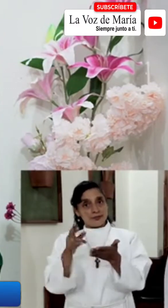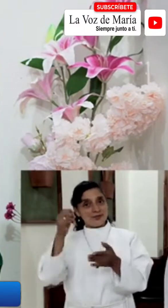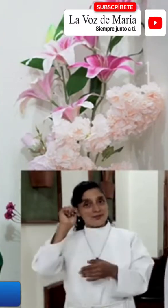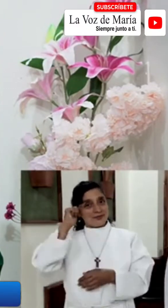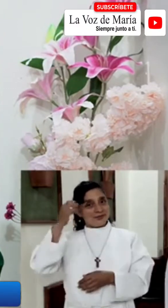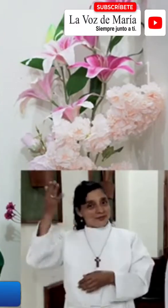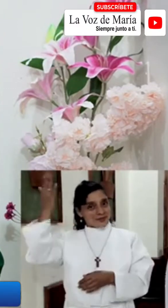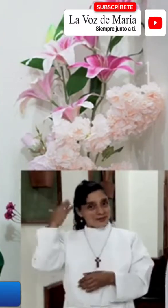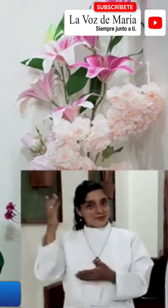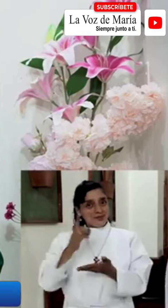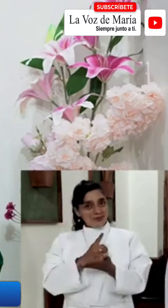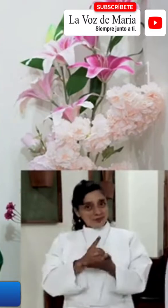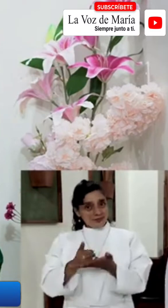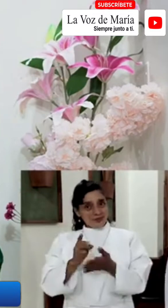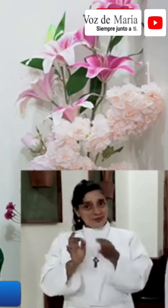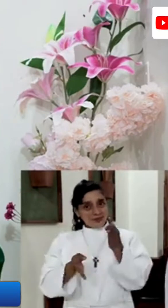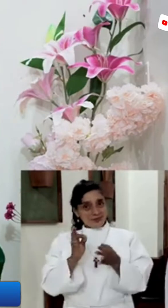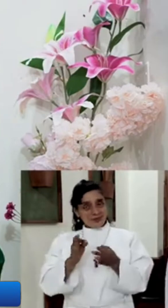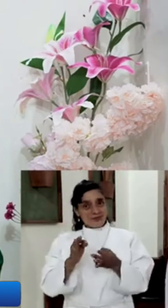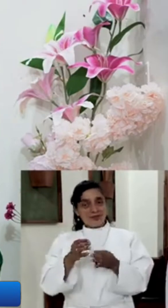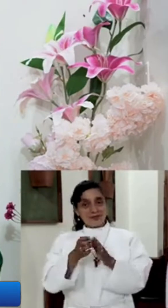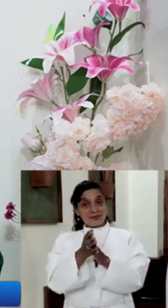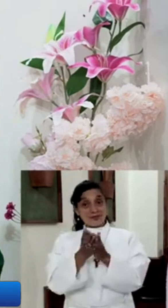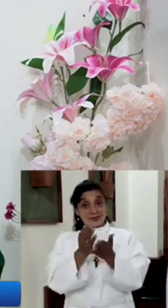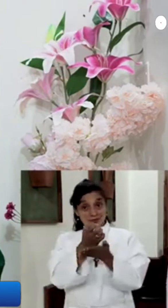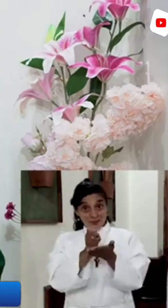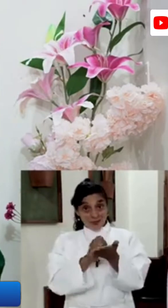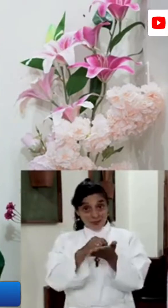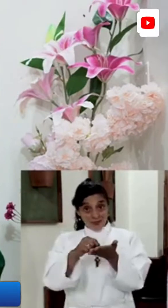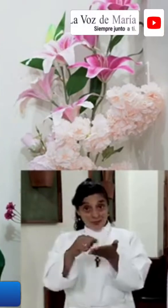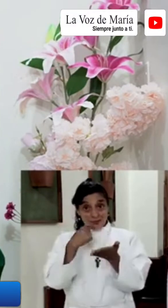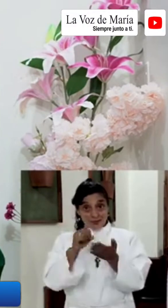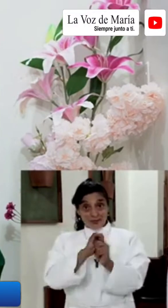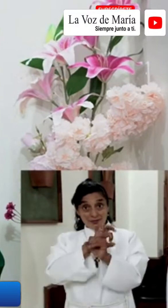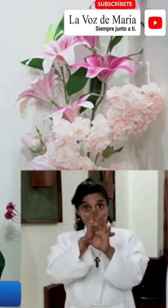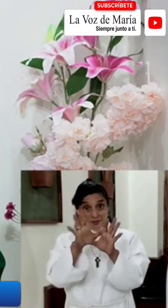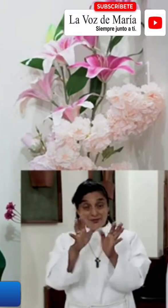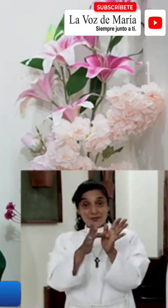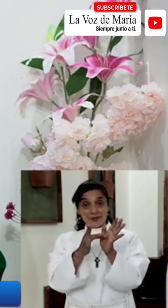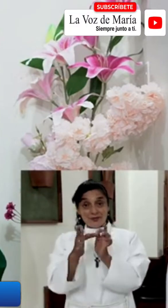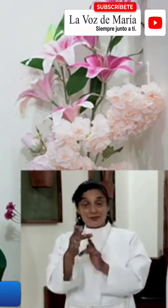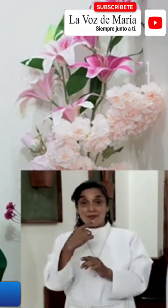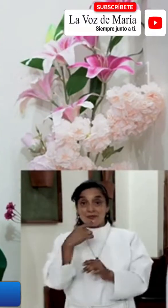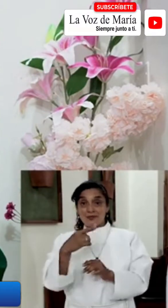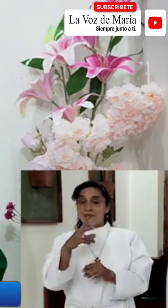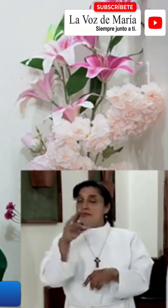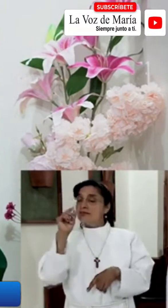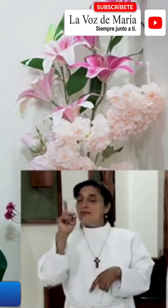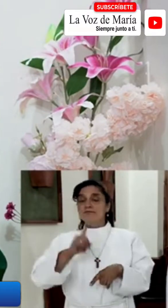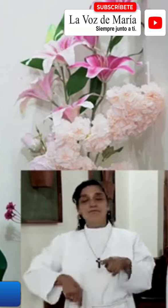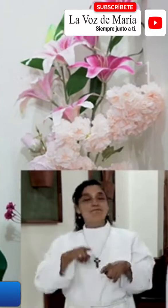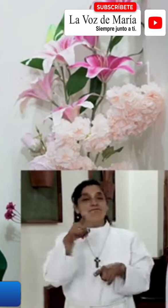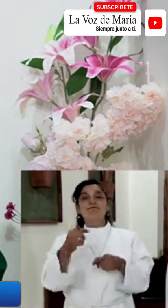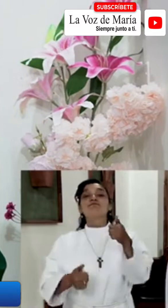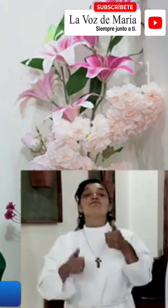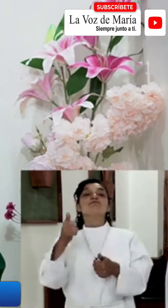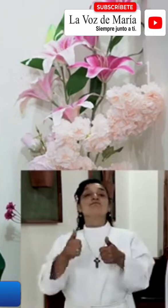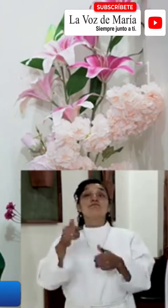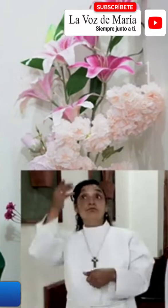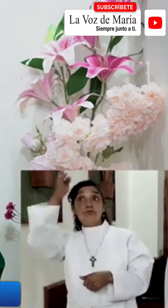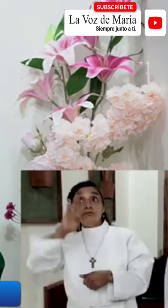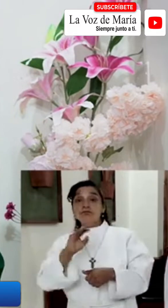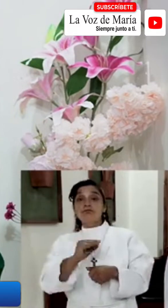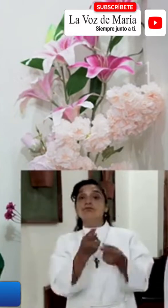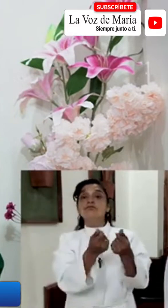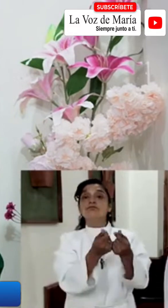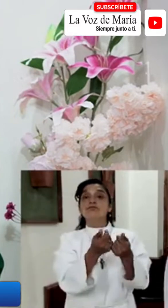semana anterior, cuando Jesús con una claridad nos decía, no pueden servir a Dios y al